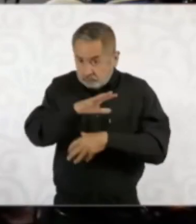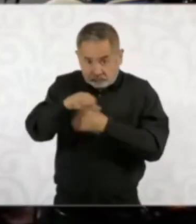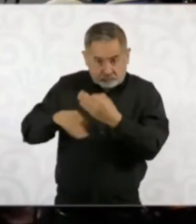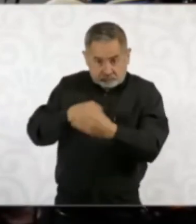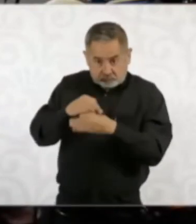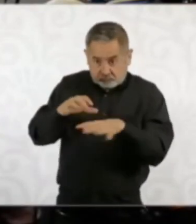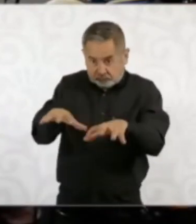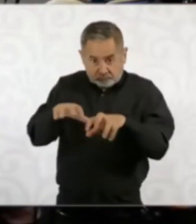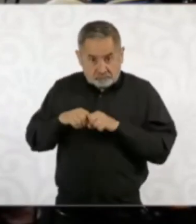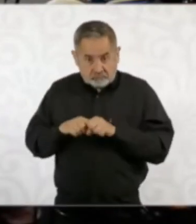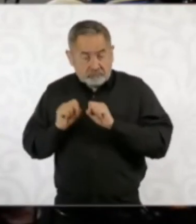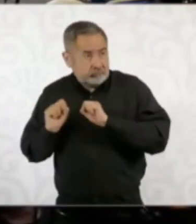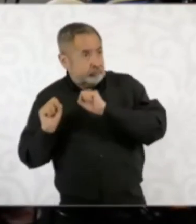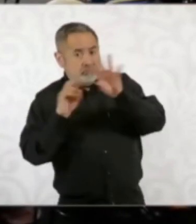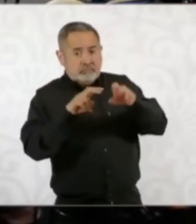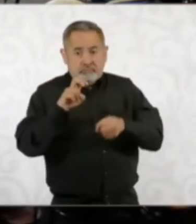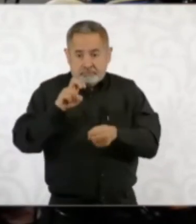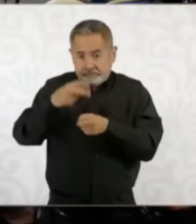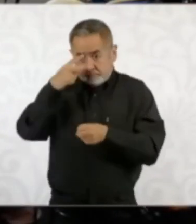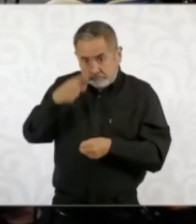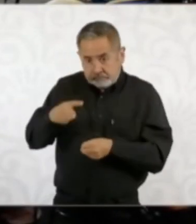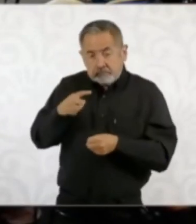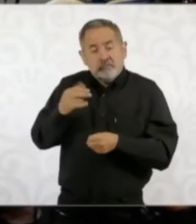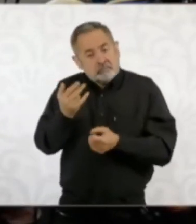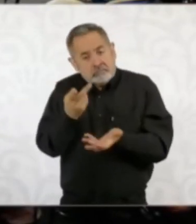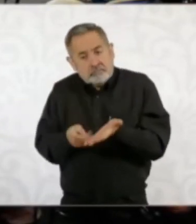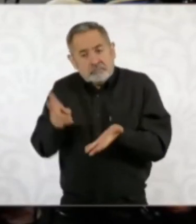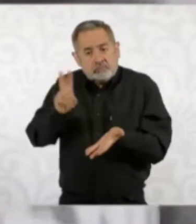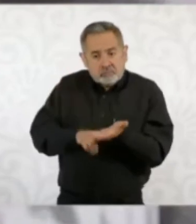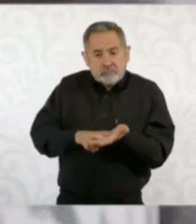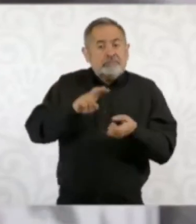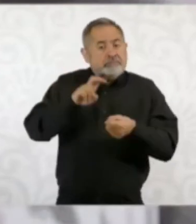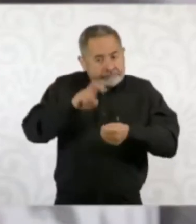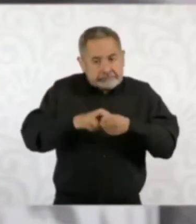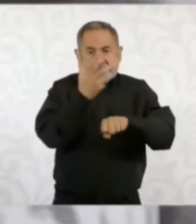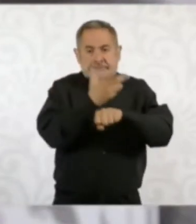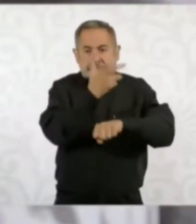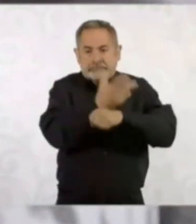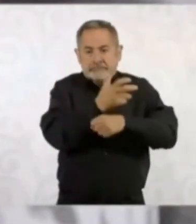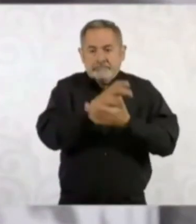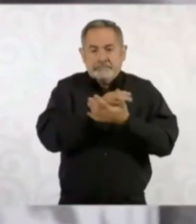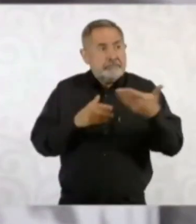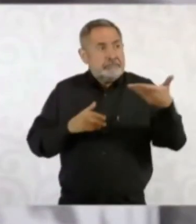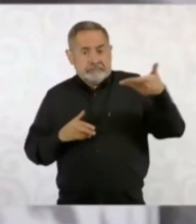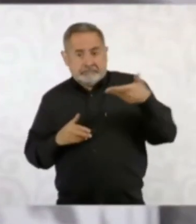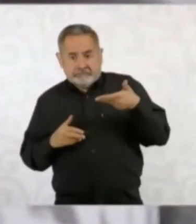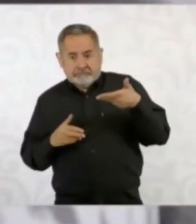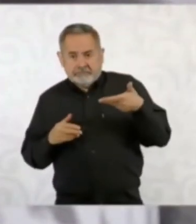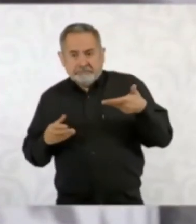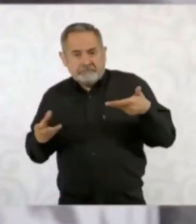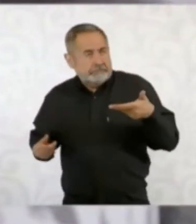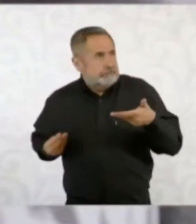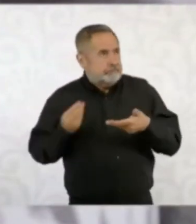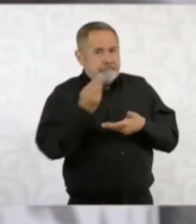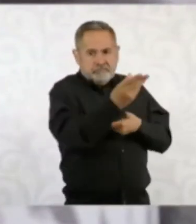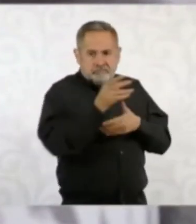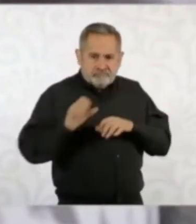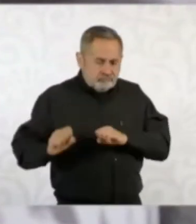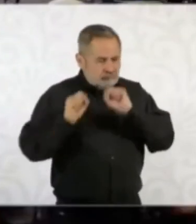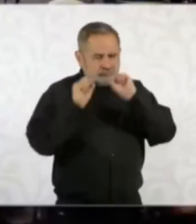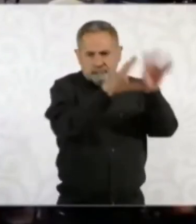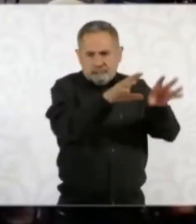tenían investigaciones en curso en México o tenían órdenes de aprehensión vigentes o muchas veces ya cumplimentadas en nuestro